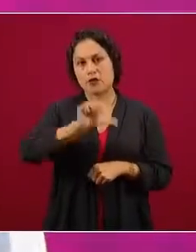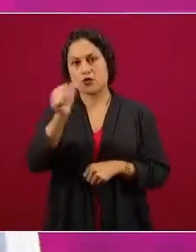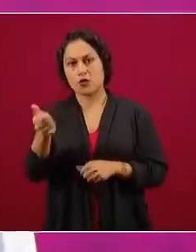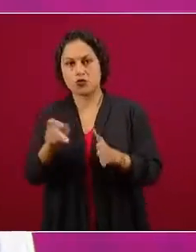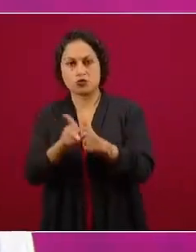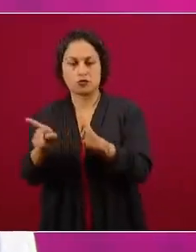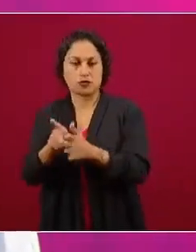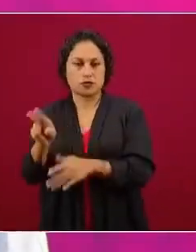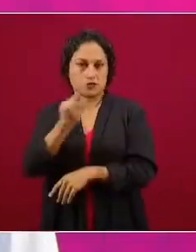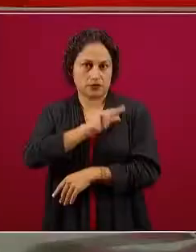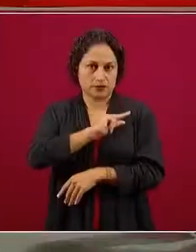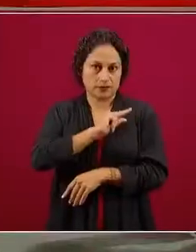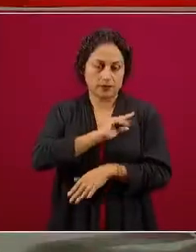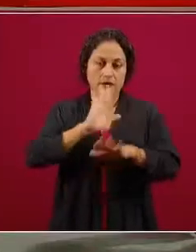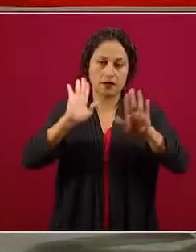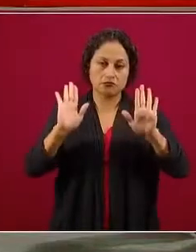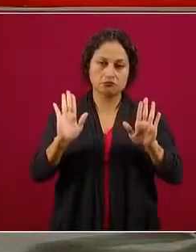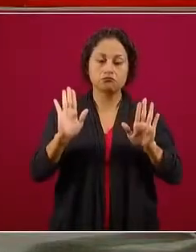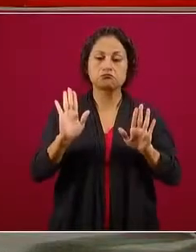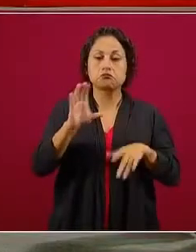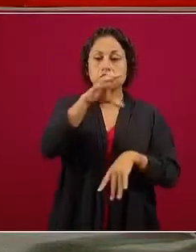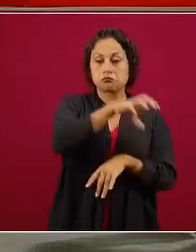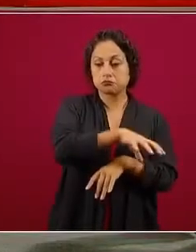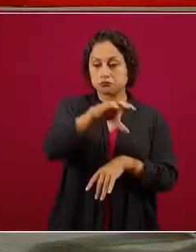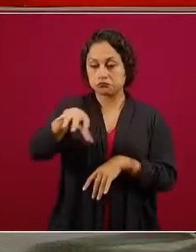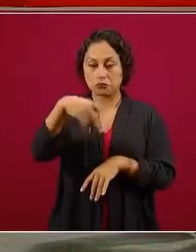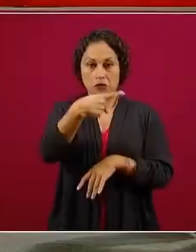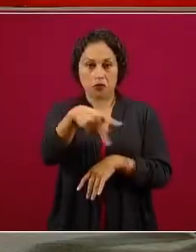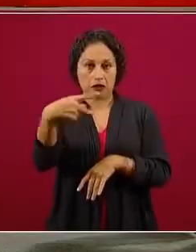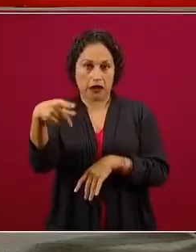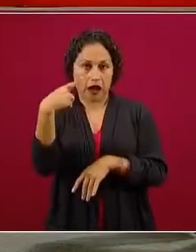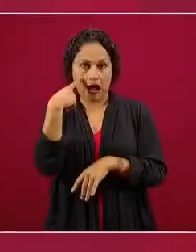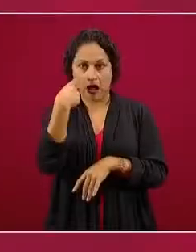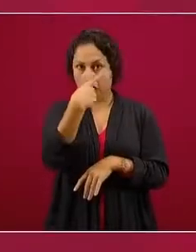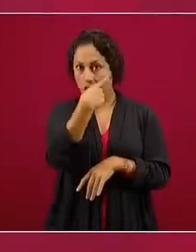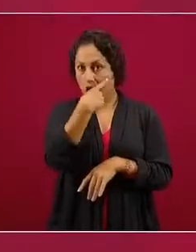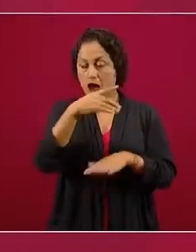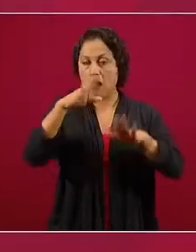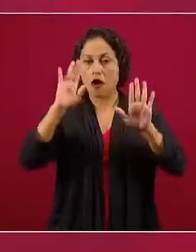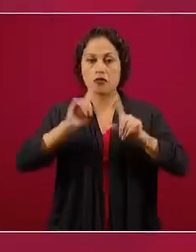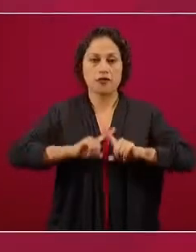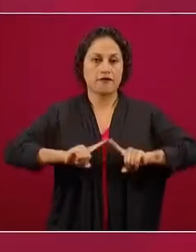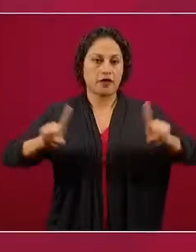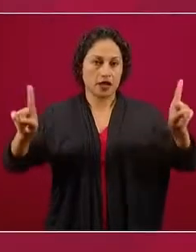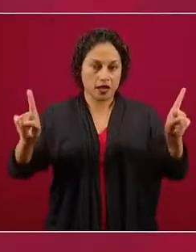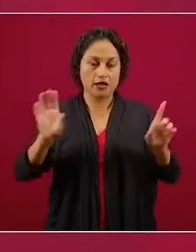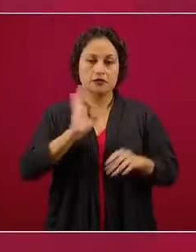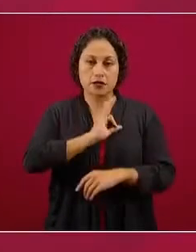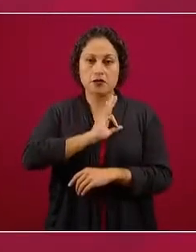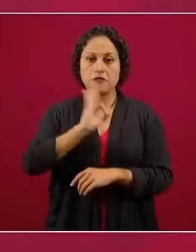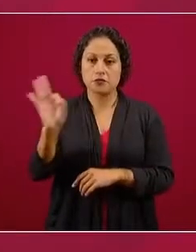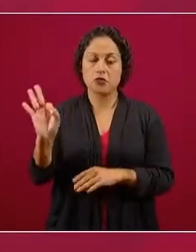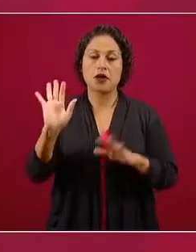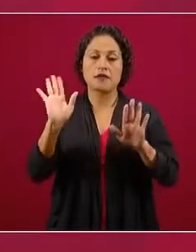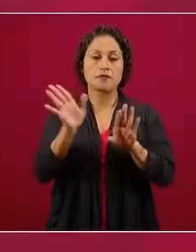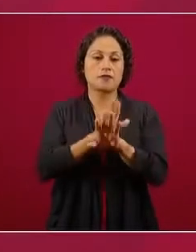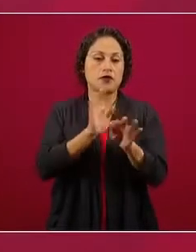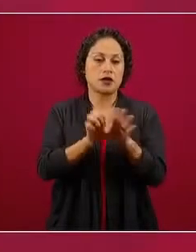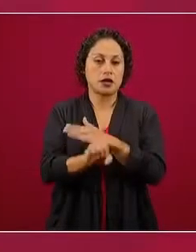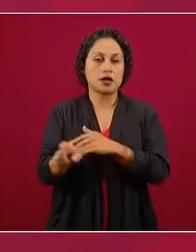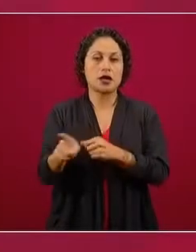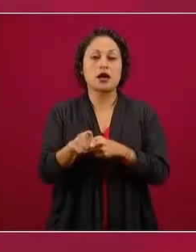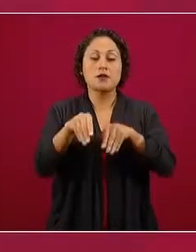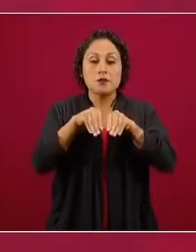las motivaciones, como se podrá identificar, pueden ser radicalmente distintas. En los medios públicos generalmente